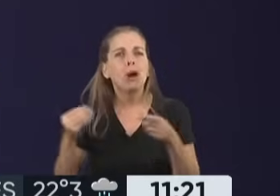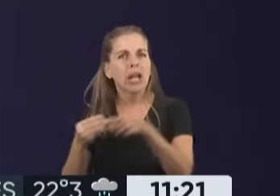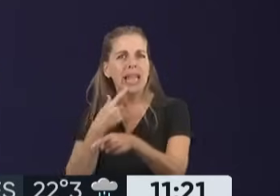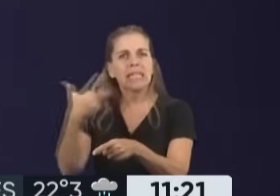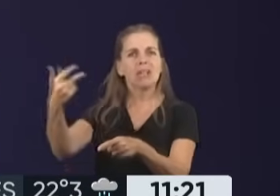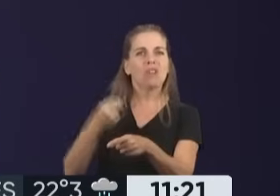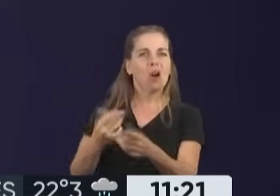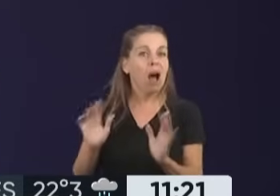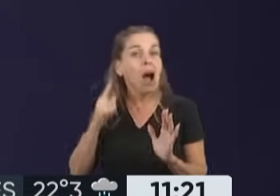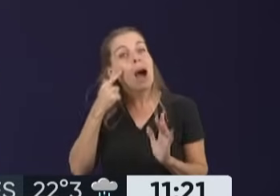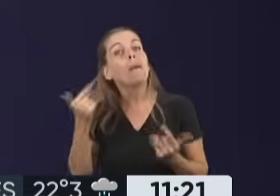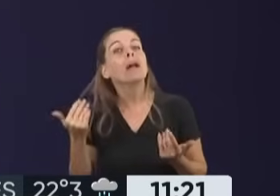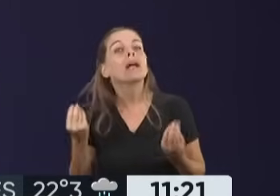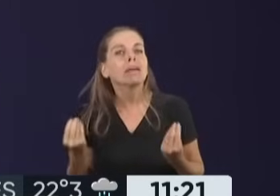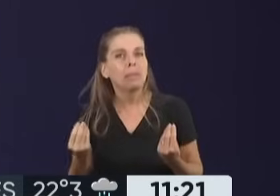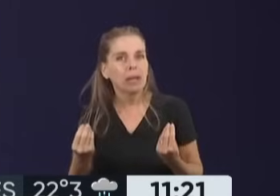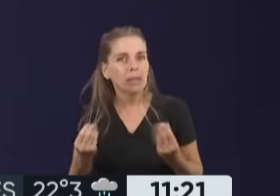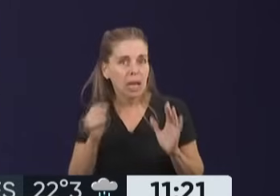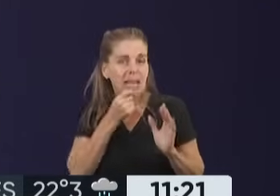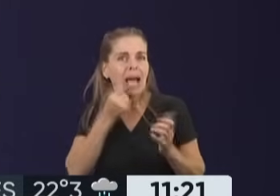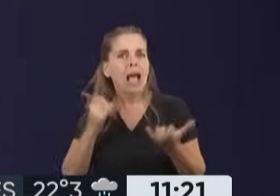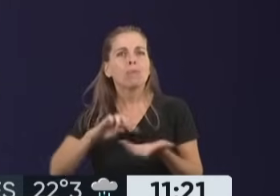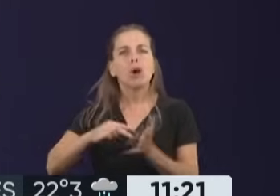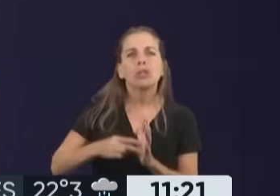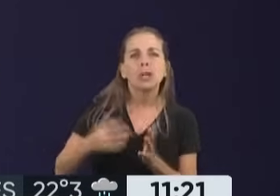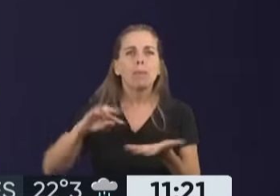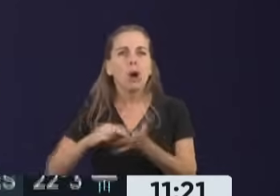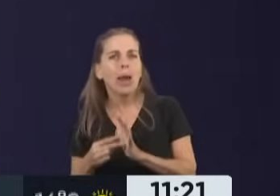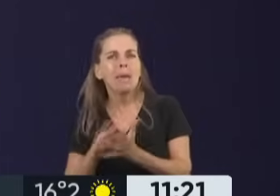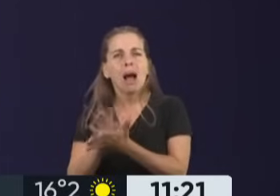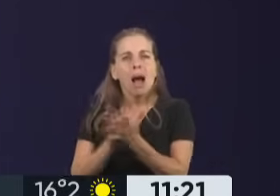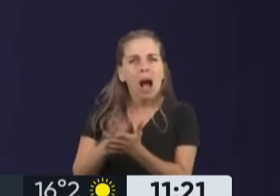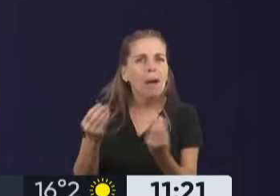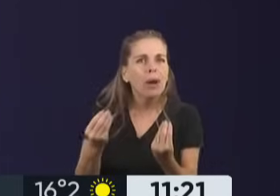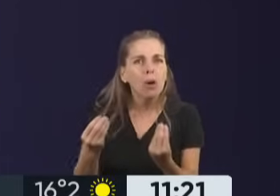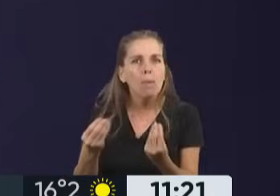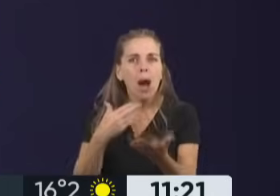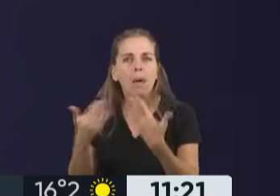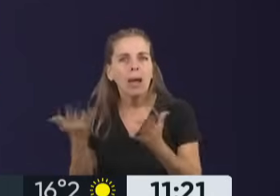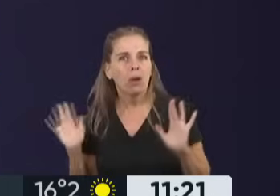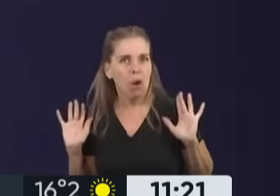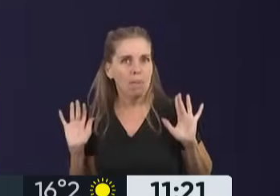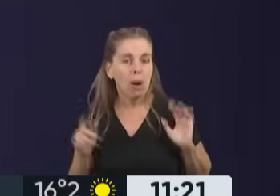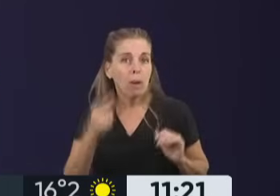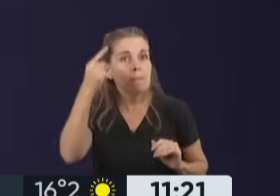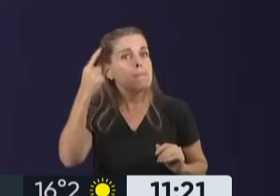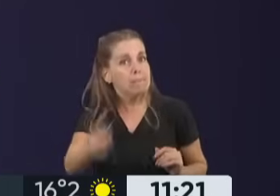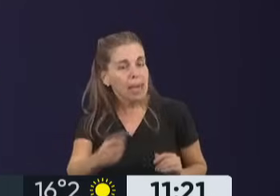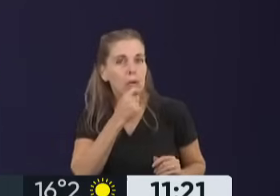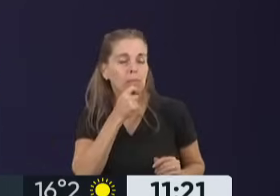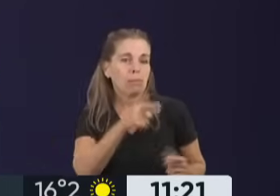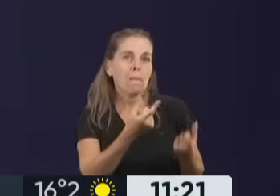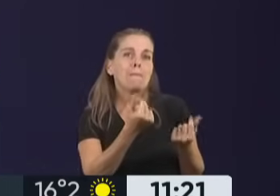las razones y en tal caso debatirlas. Ahora, que con dinero público alguien se